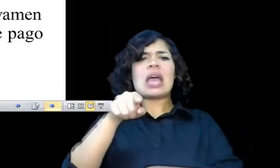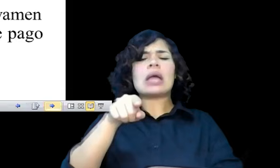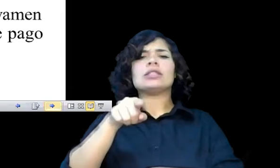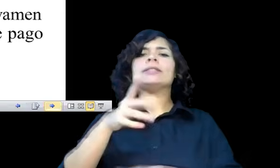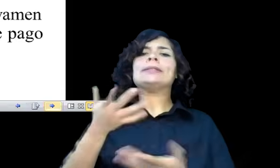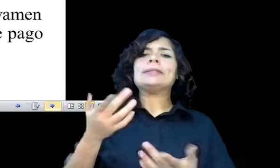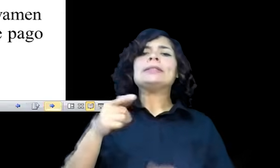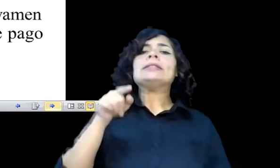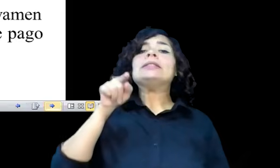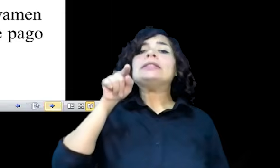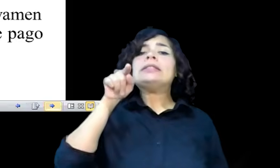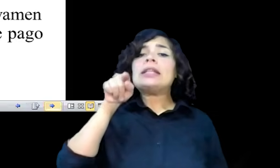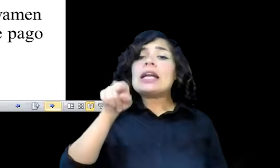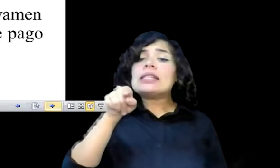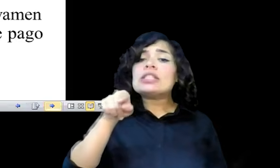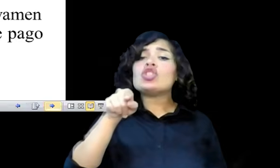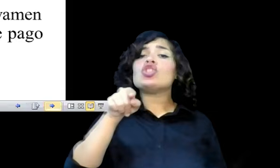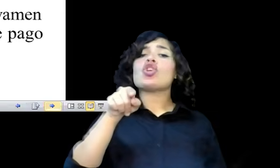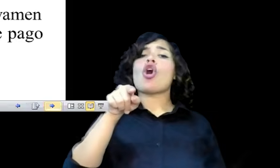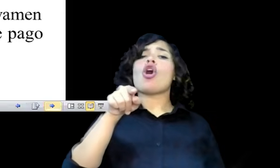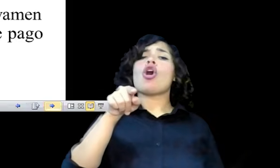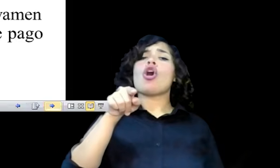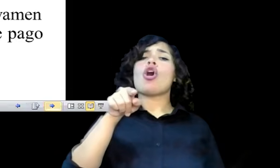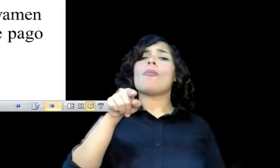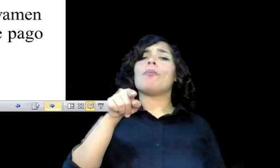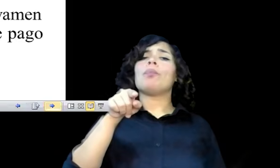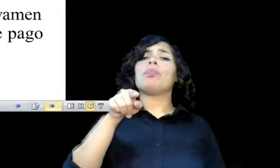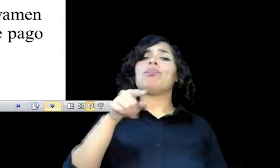están incluidas en este